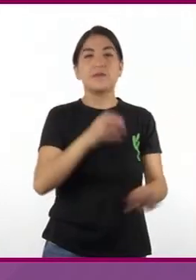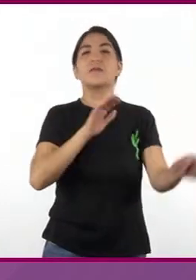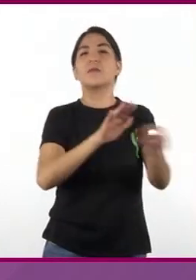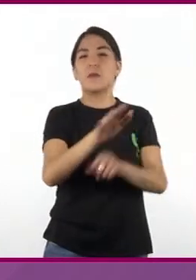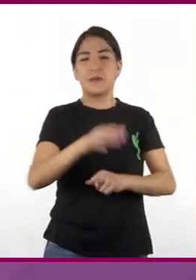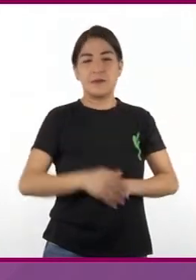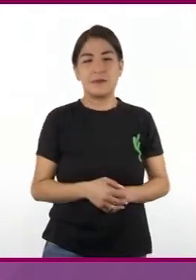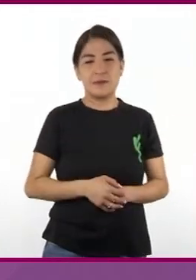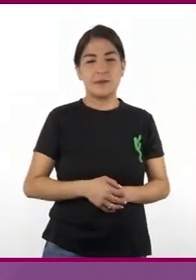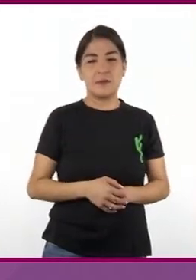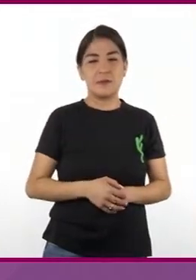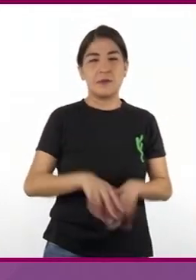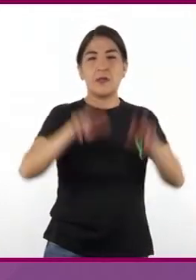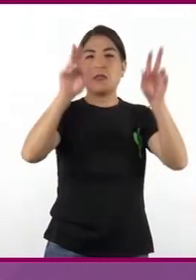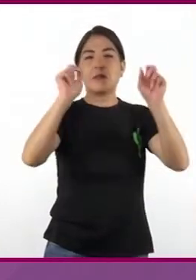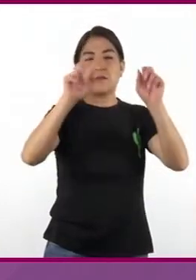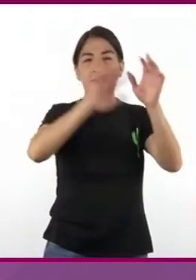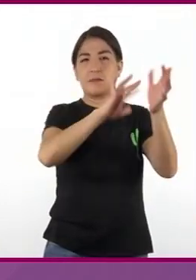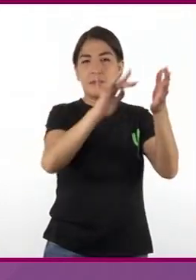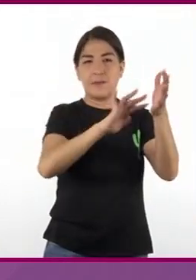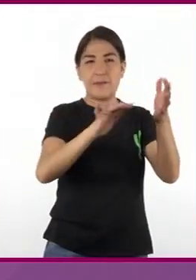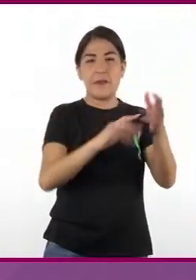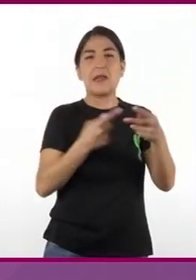denominan textos introductorios.